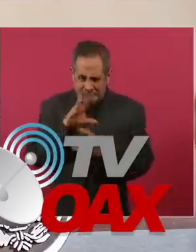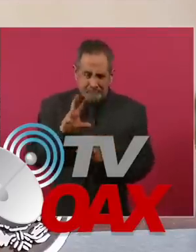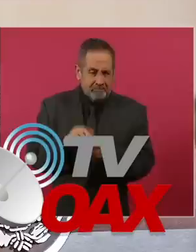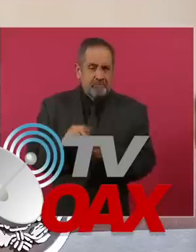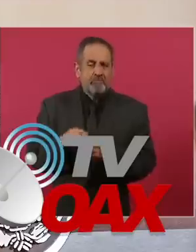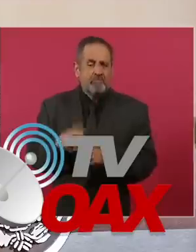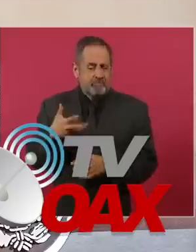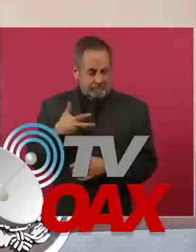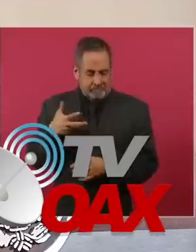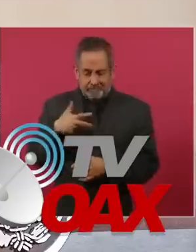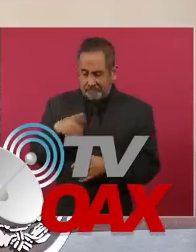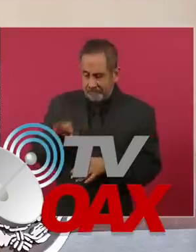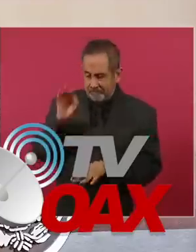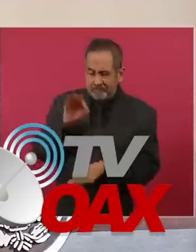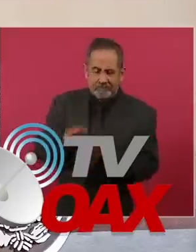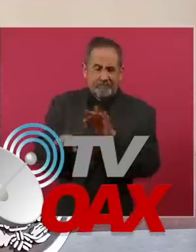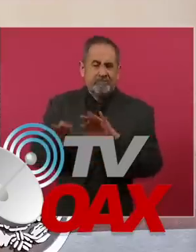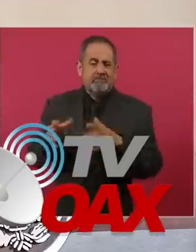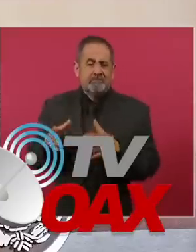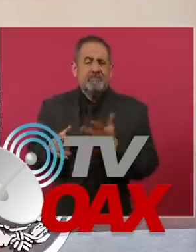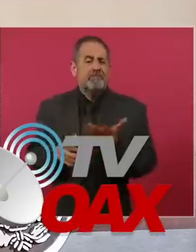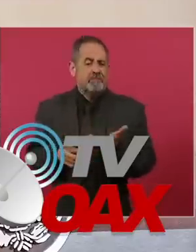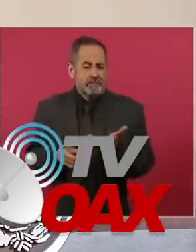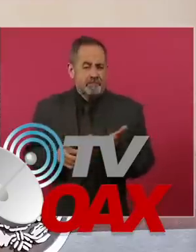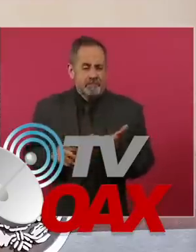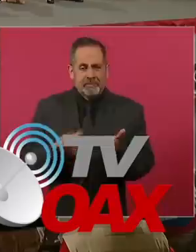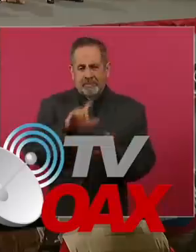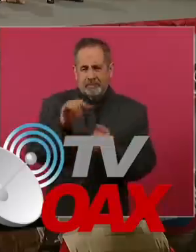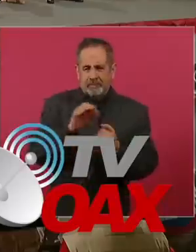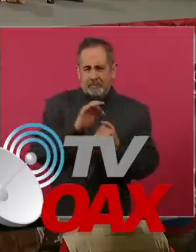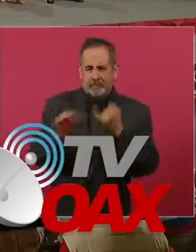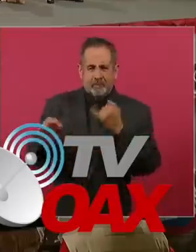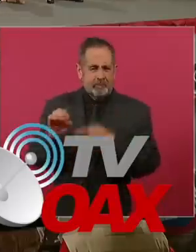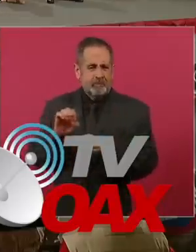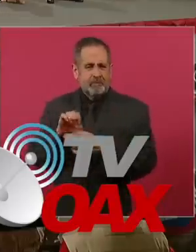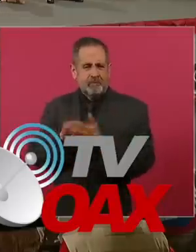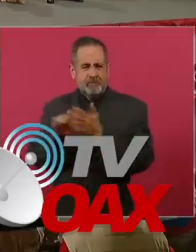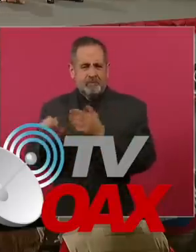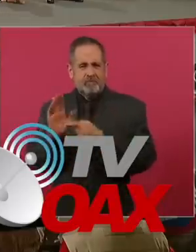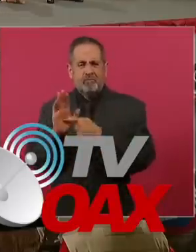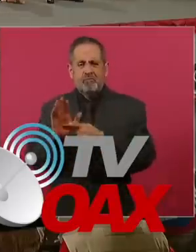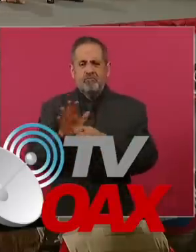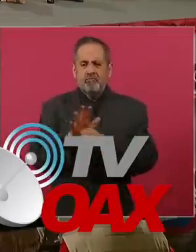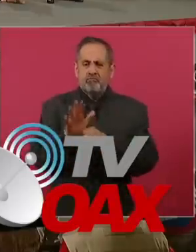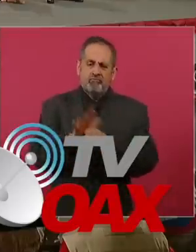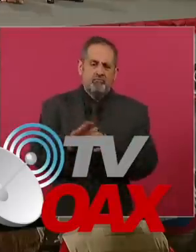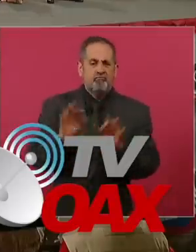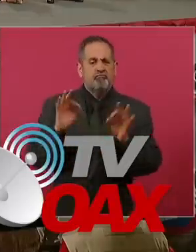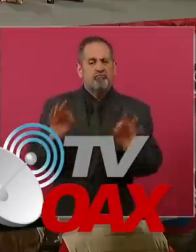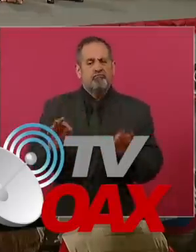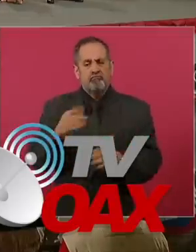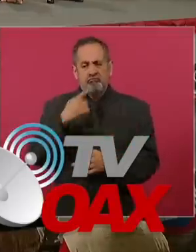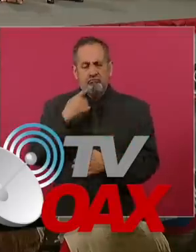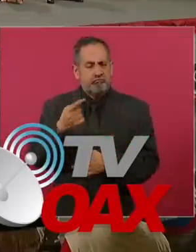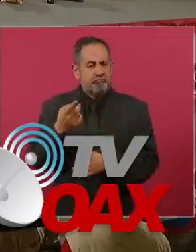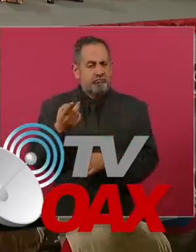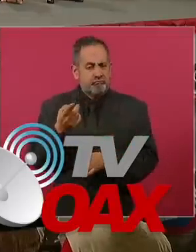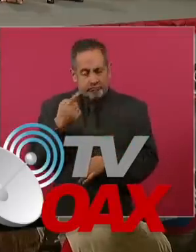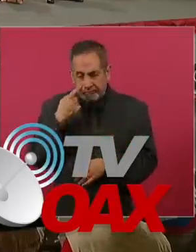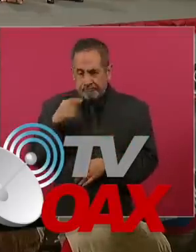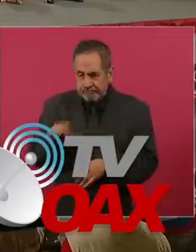como herramientas de lítica. Ya al final les voy a presentar un ejemplo de estos bienes muebles que día con